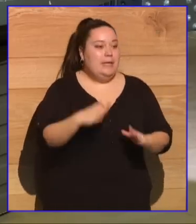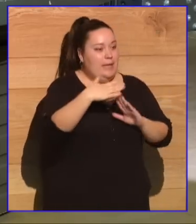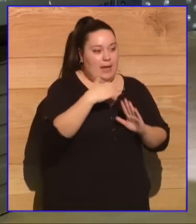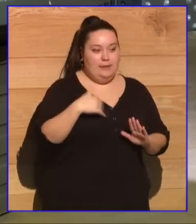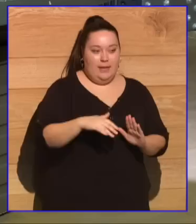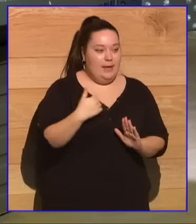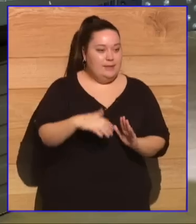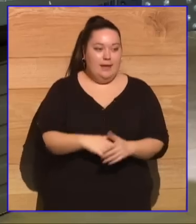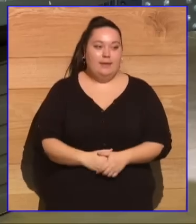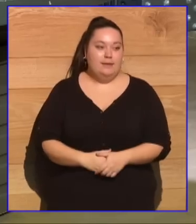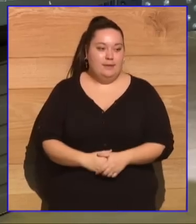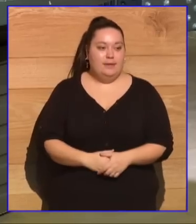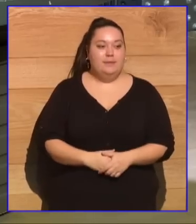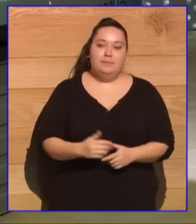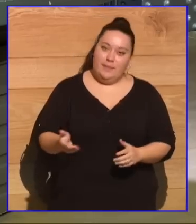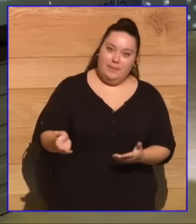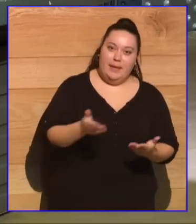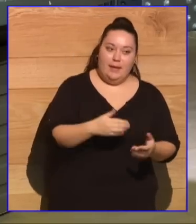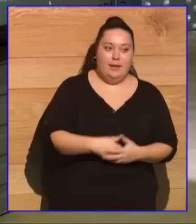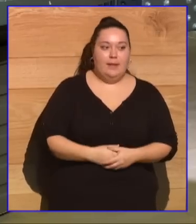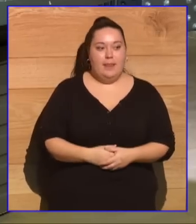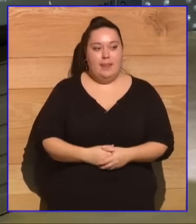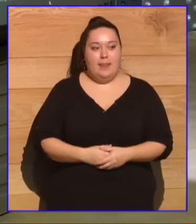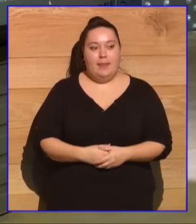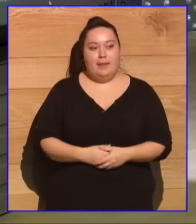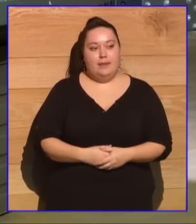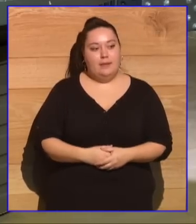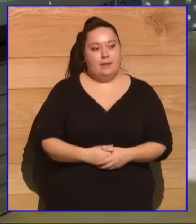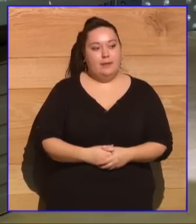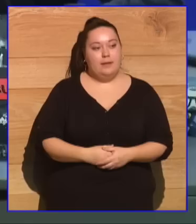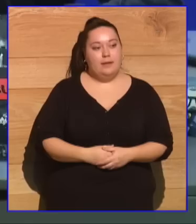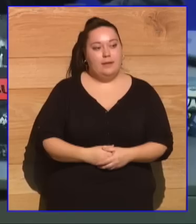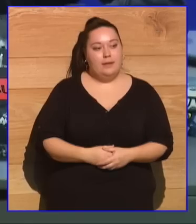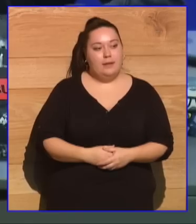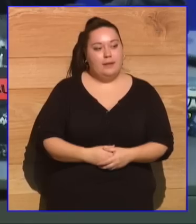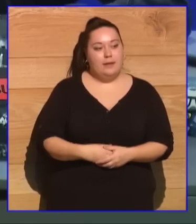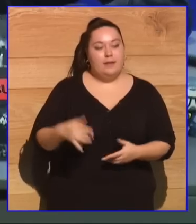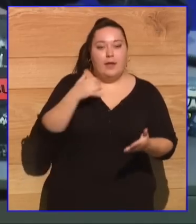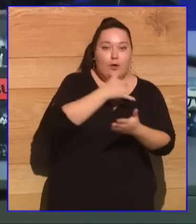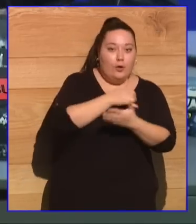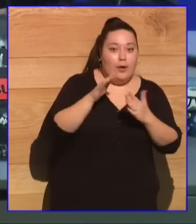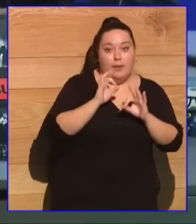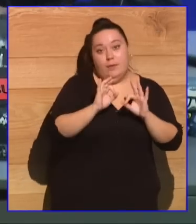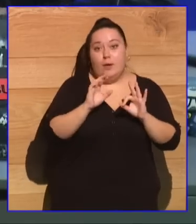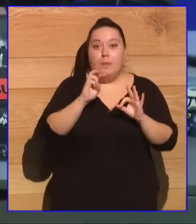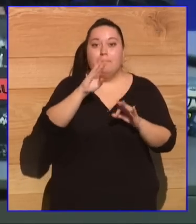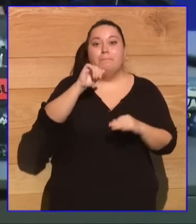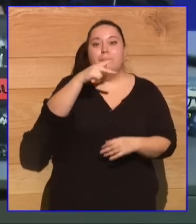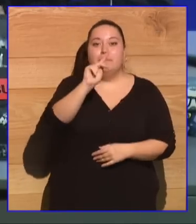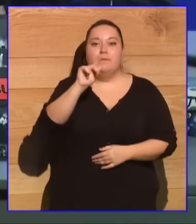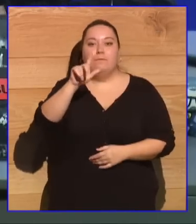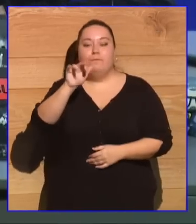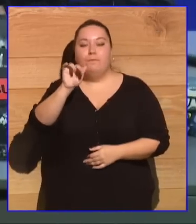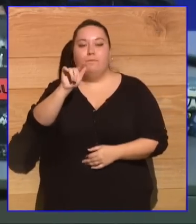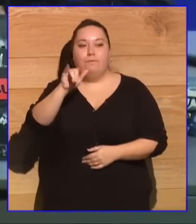favor. Schopenhauer, perdón. Sí, Juan, adelante. No, que me refiero a que como tú has mencionado que como estás encocado para que te seas de Pink Floyd, yo te he contado un poco que